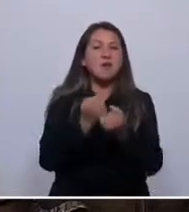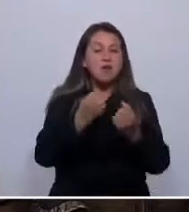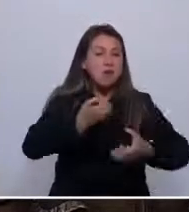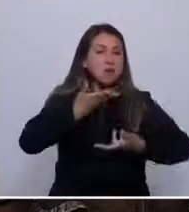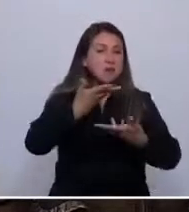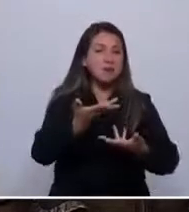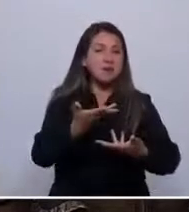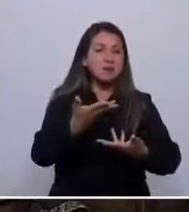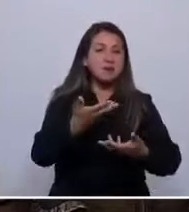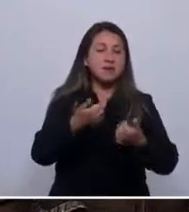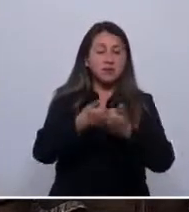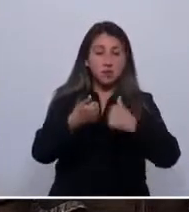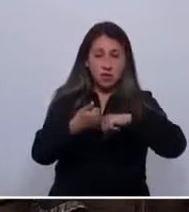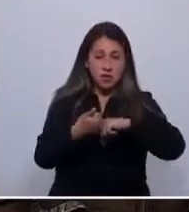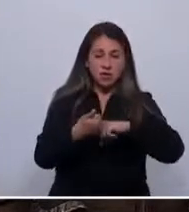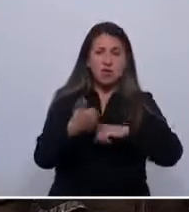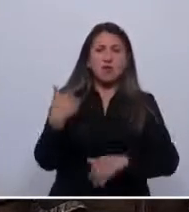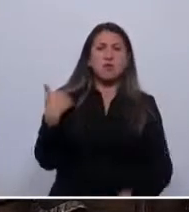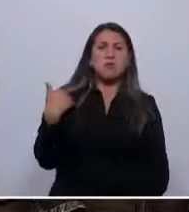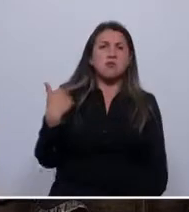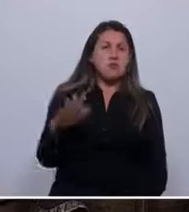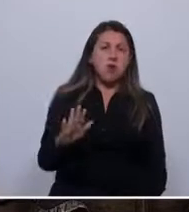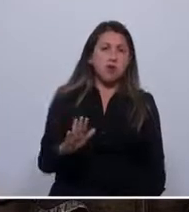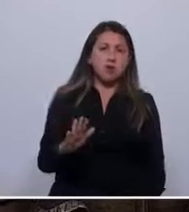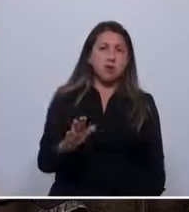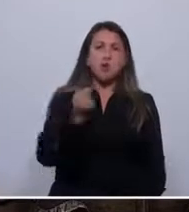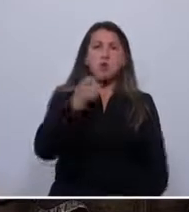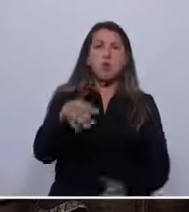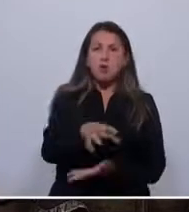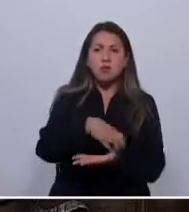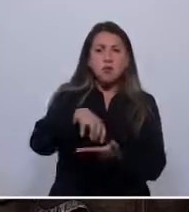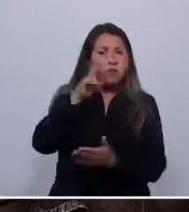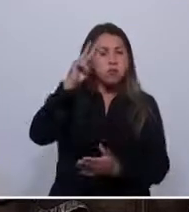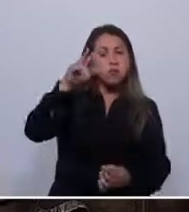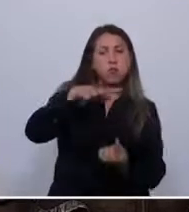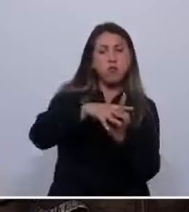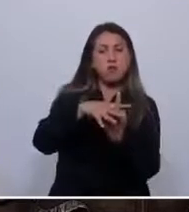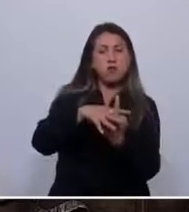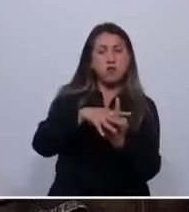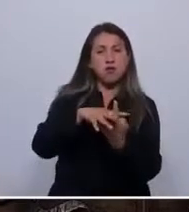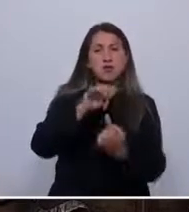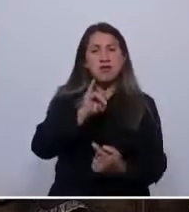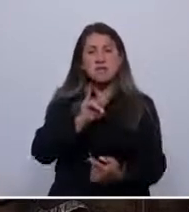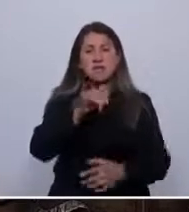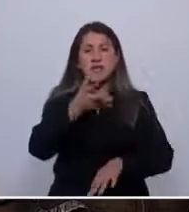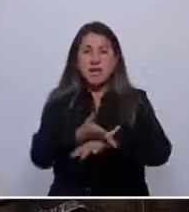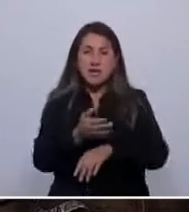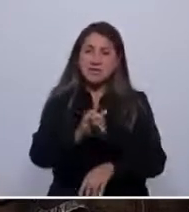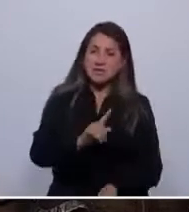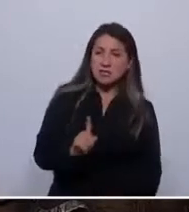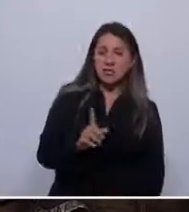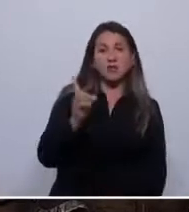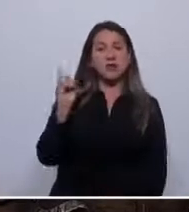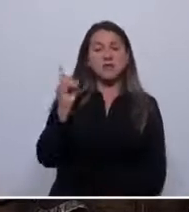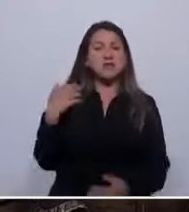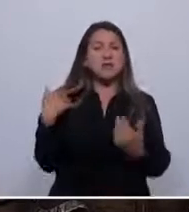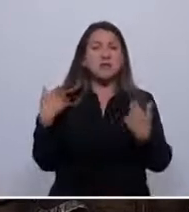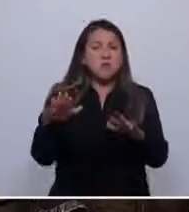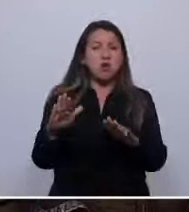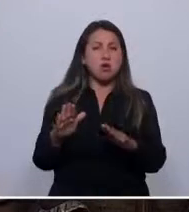género. Sin importar de qué pueblo vengan o si tienen o no discapacidad. Es por esta razón